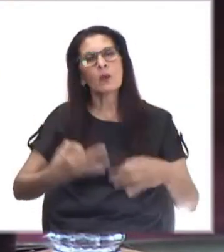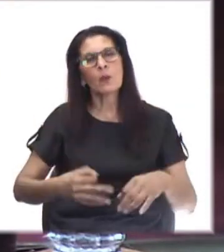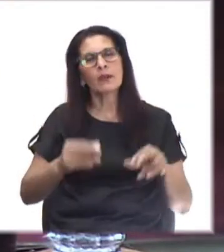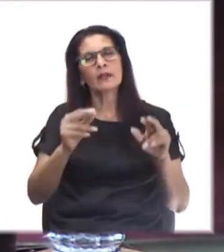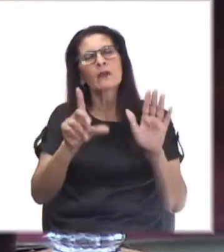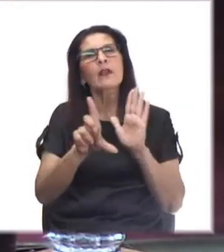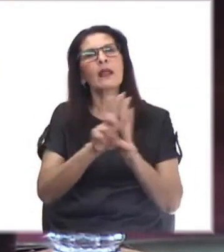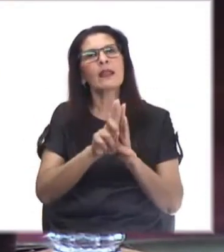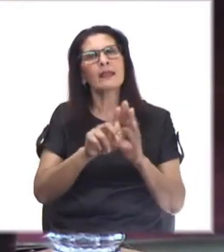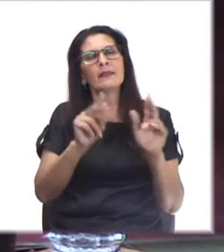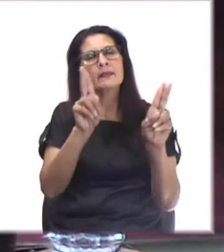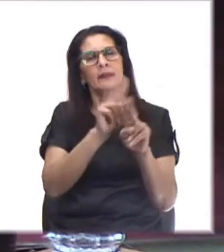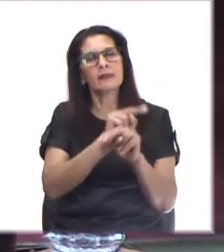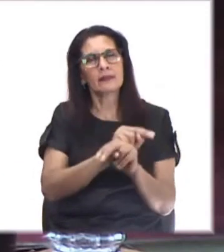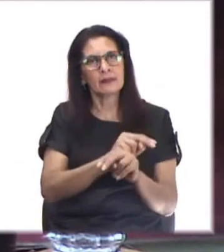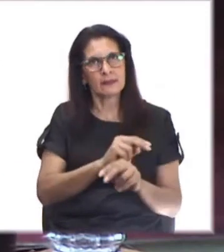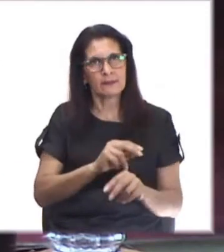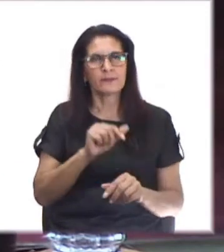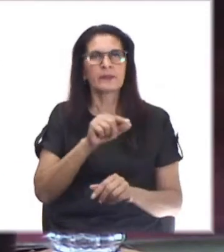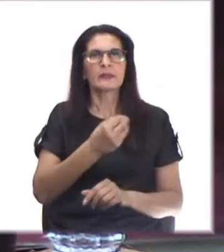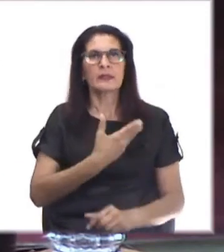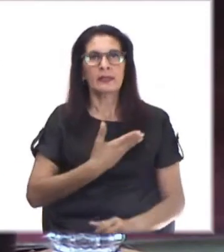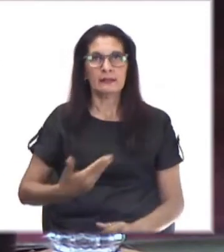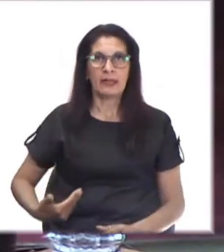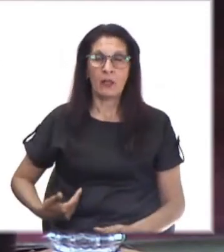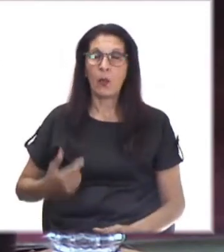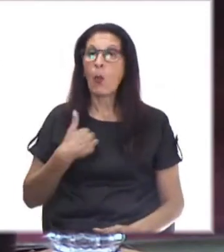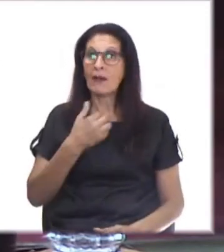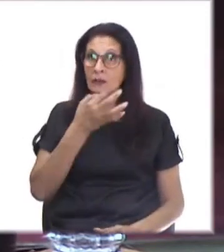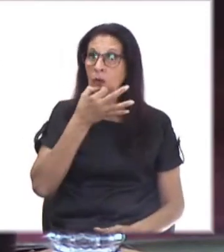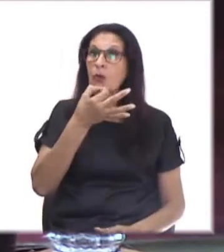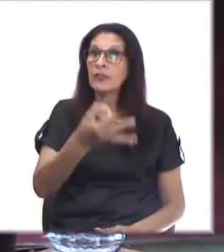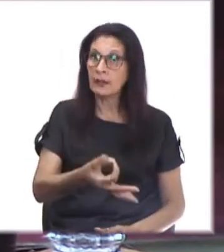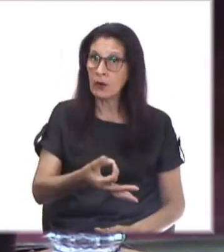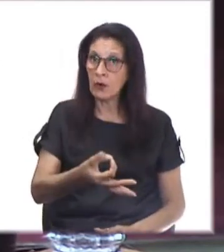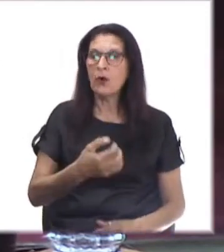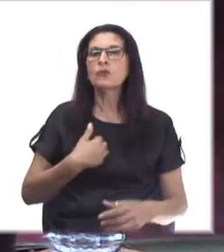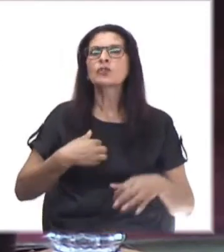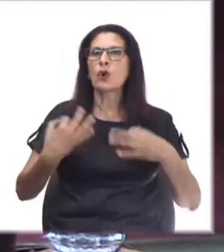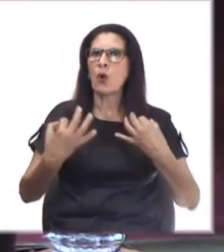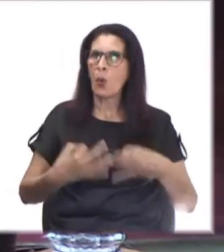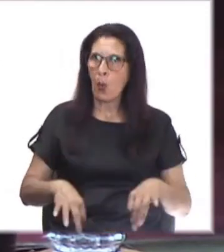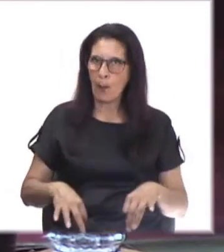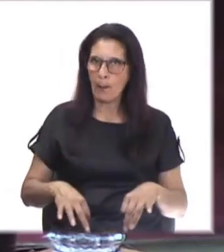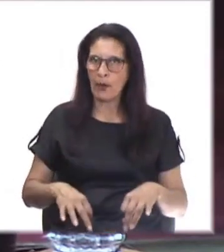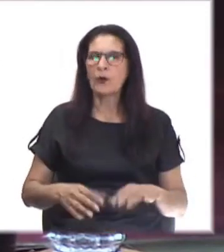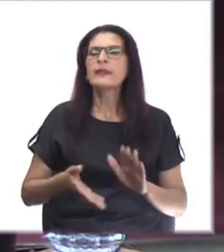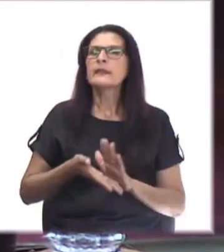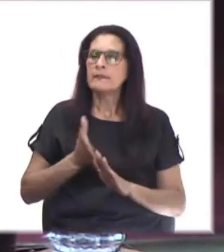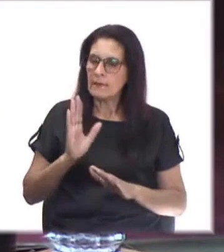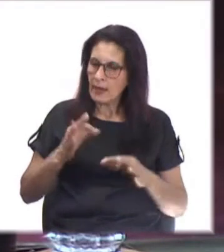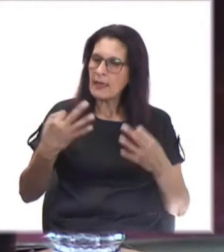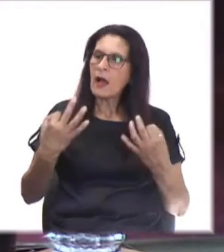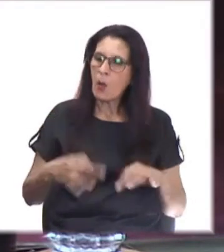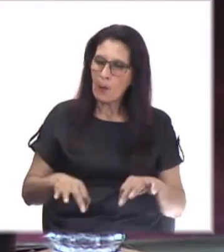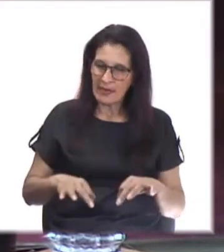de la pretensión punitiva del Estado. Y cuando digo algo, intento cumplirlo. Iba a cumplir con lo que me